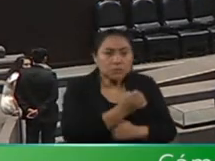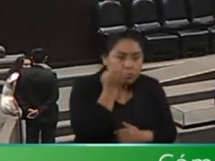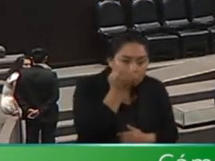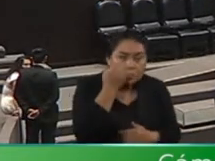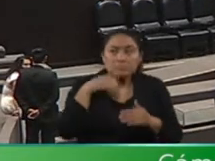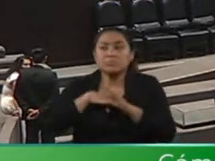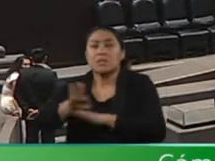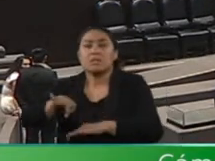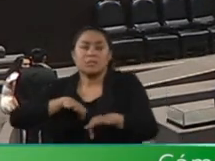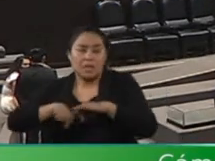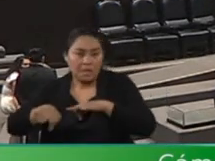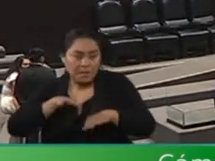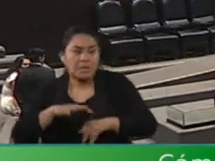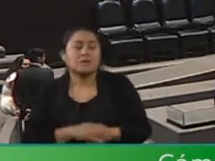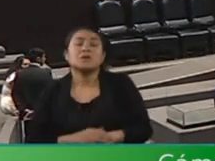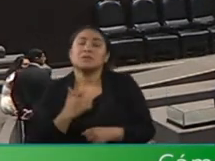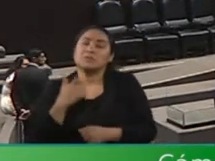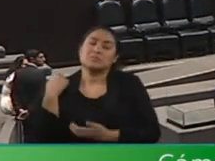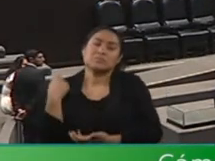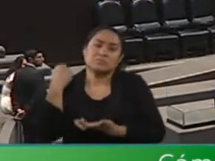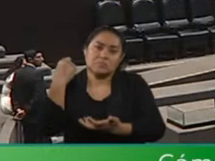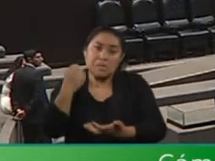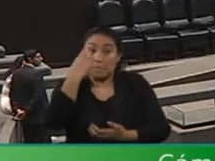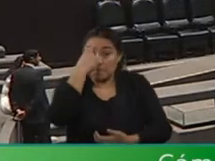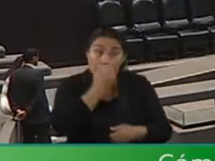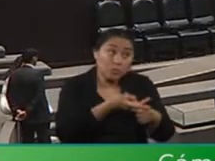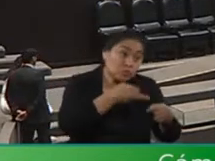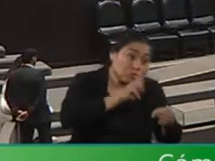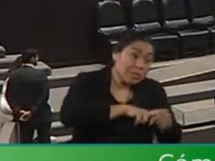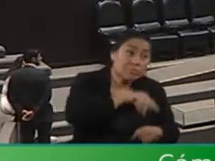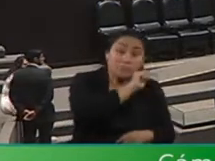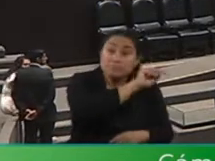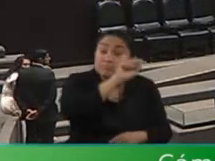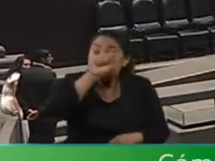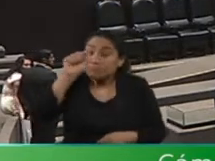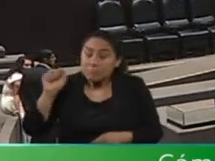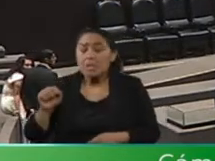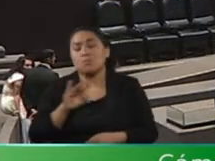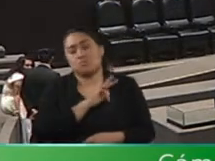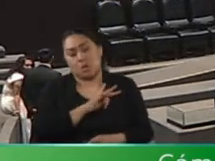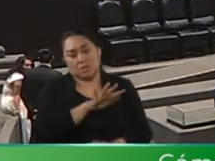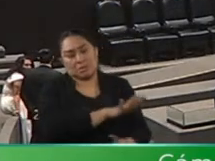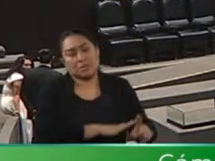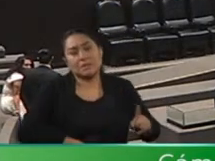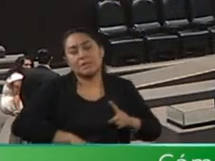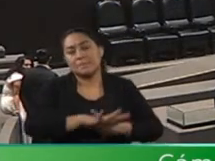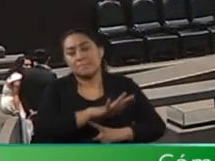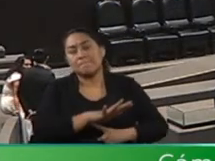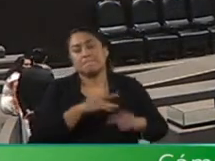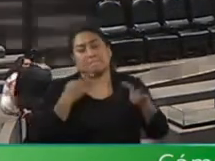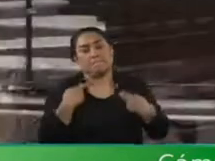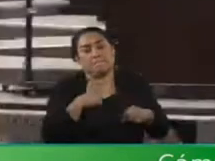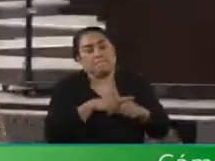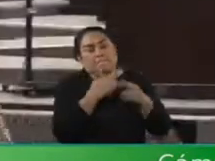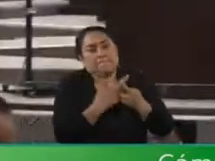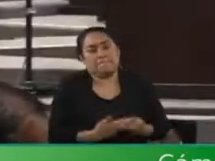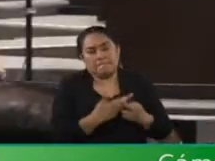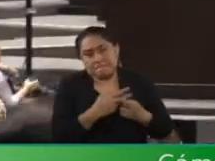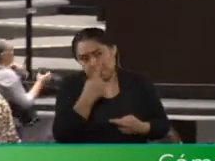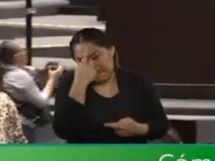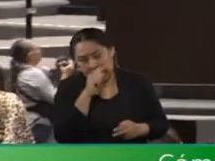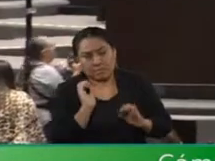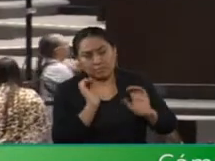trabajo a presupuestos necesarios para que los hospitales puedan tener áreas dedicadas y personal suficiente para la salud